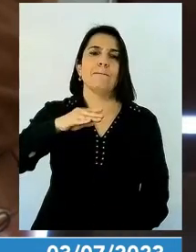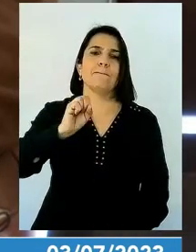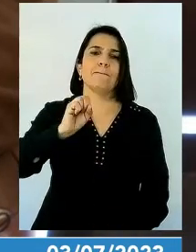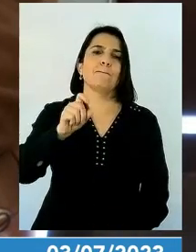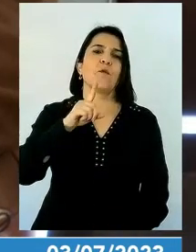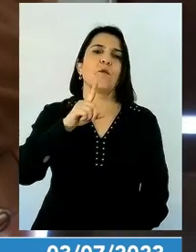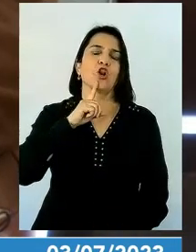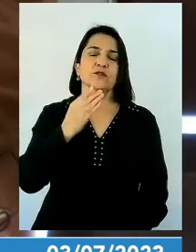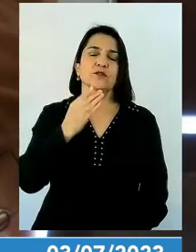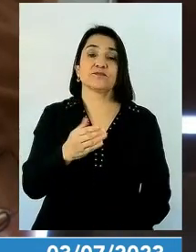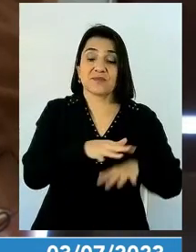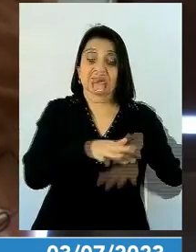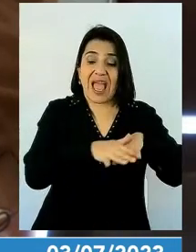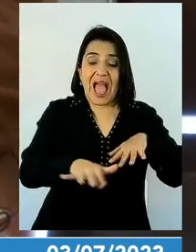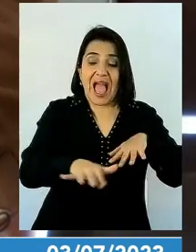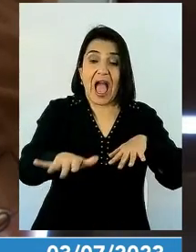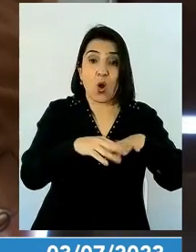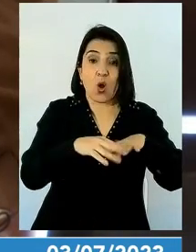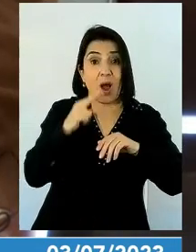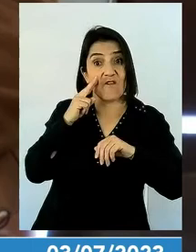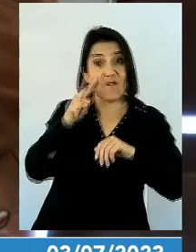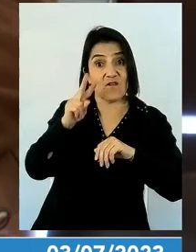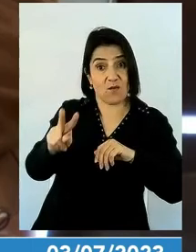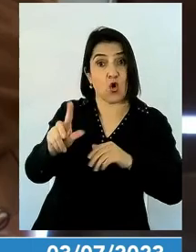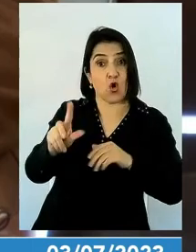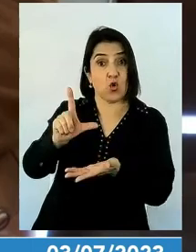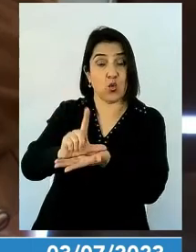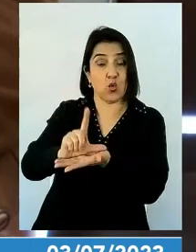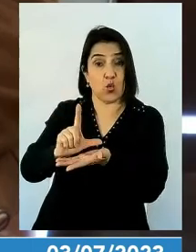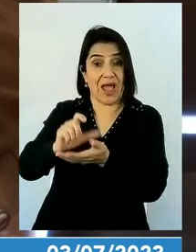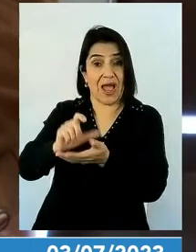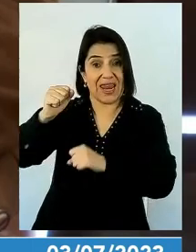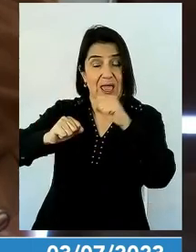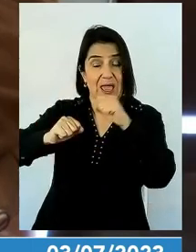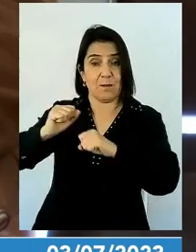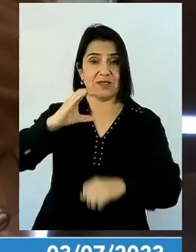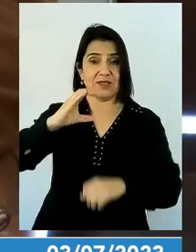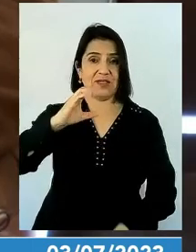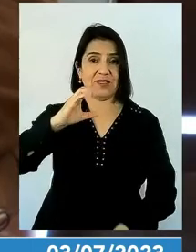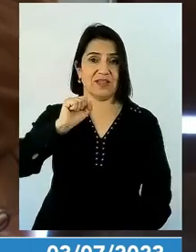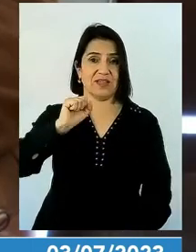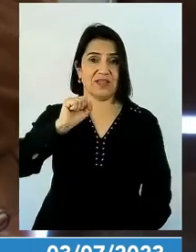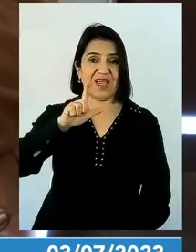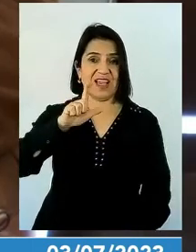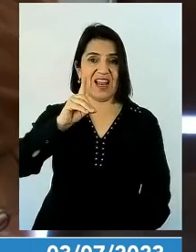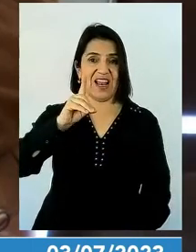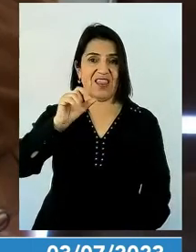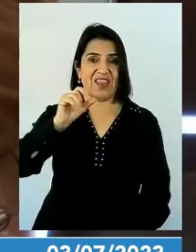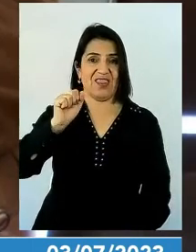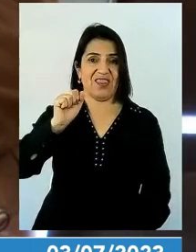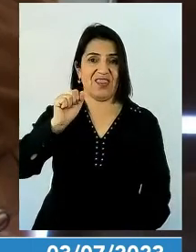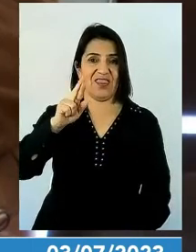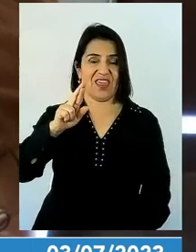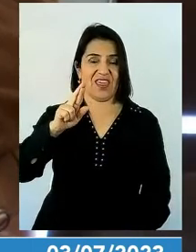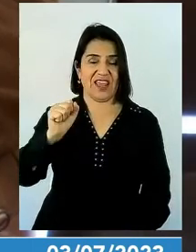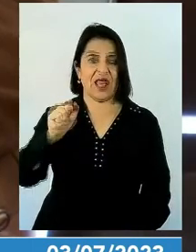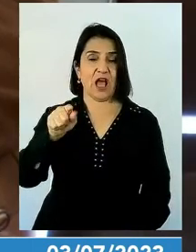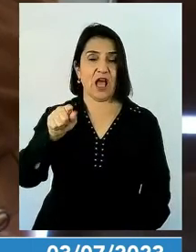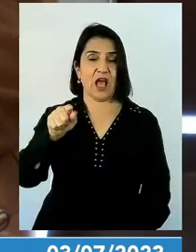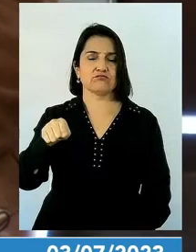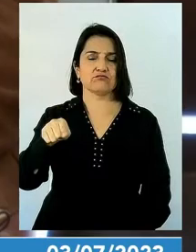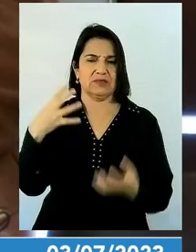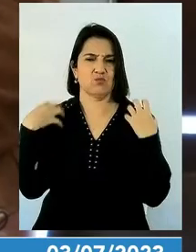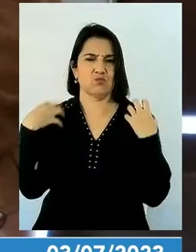caldera donde está la planta, que la hizo el Estado. A eso me refiero cuando digo yo que sea algo del